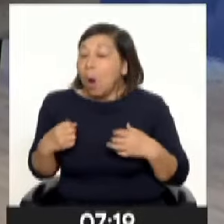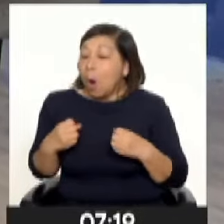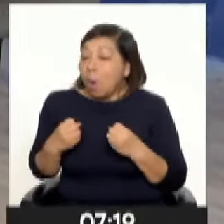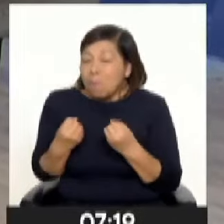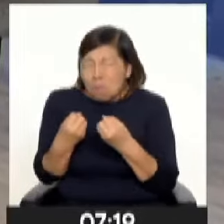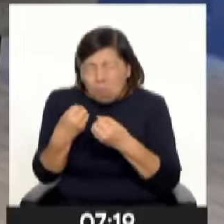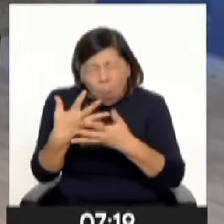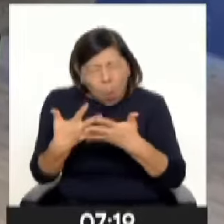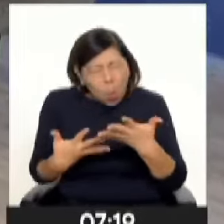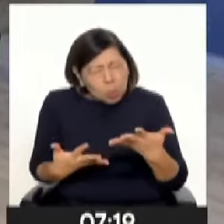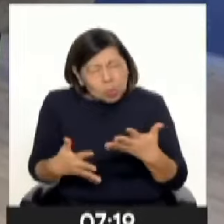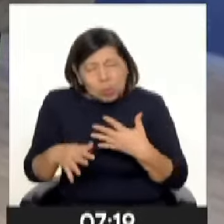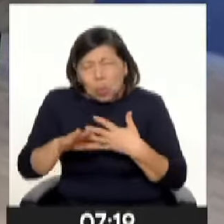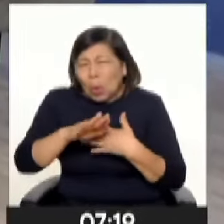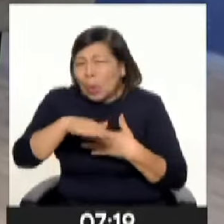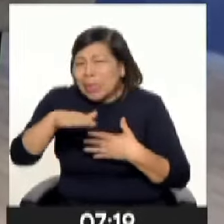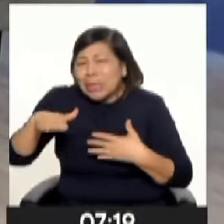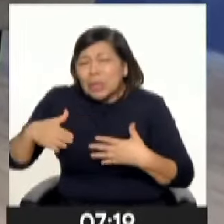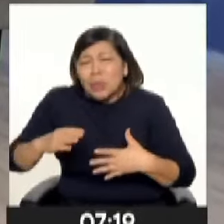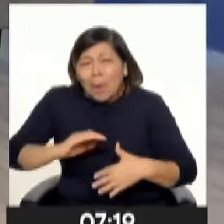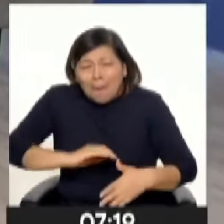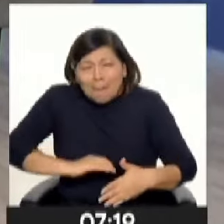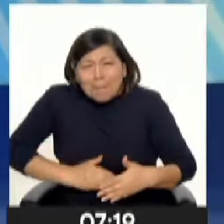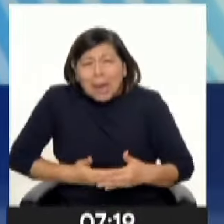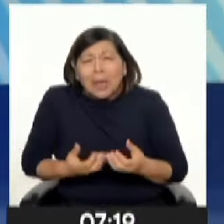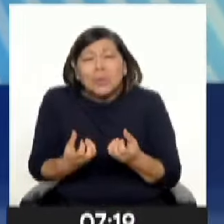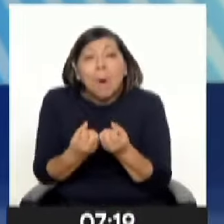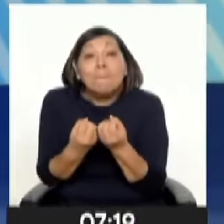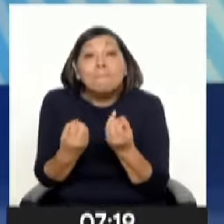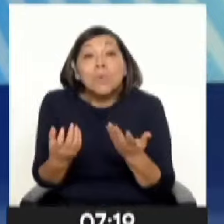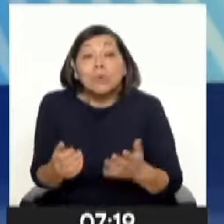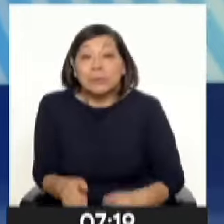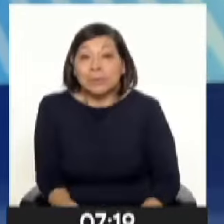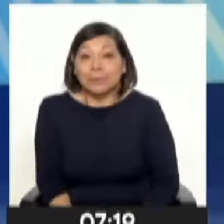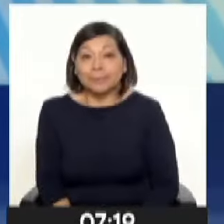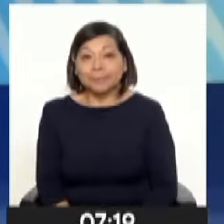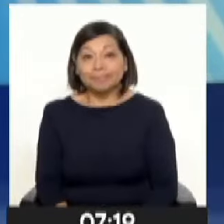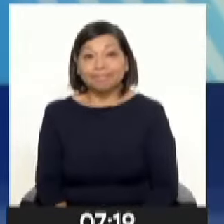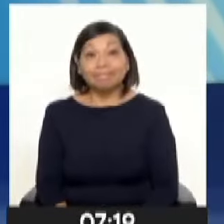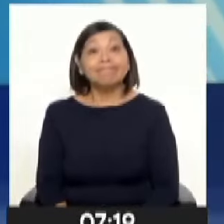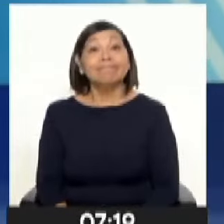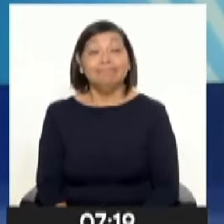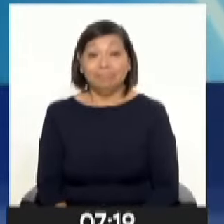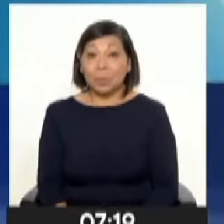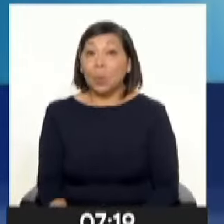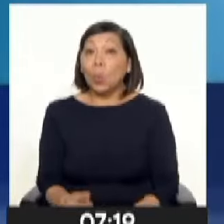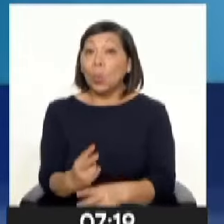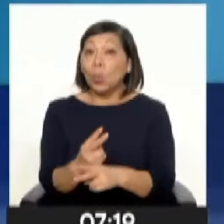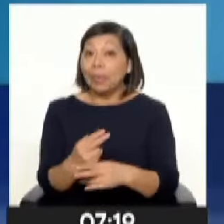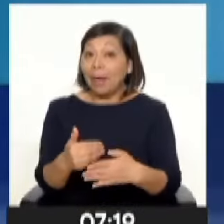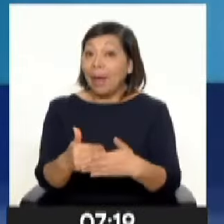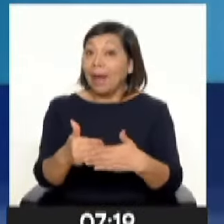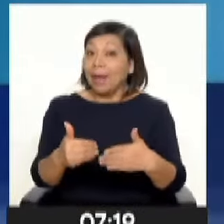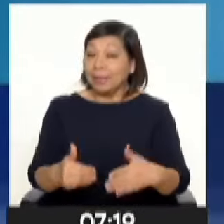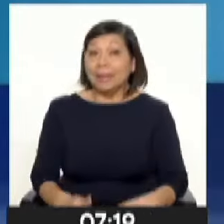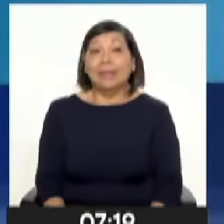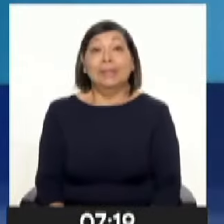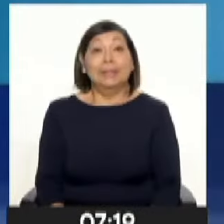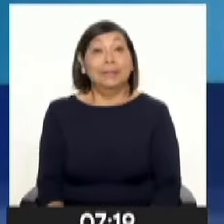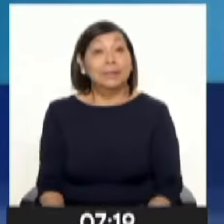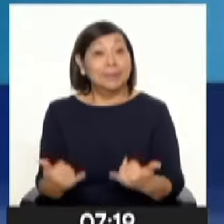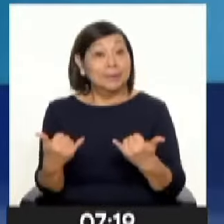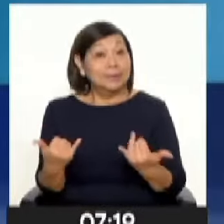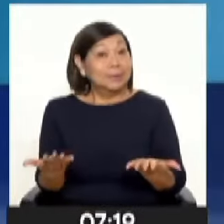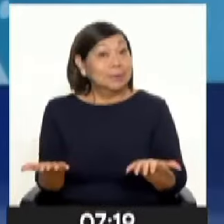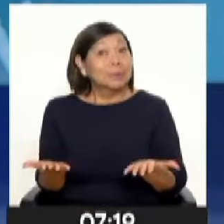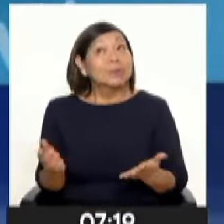cifras de los embarazos en niñas? Pues hablar de prevención en este